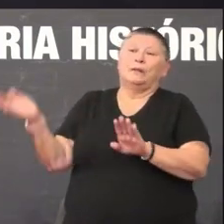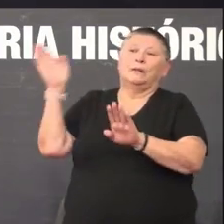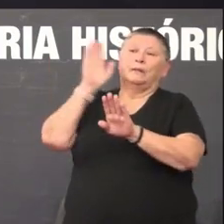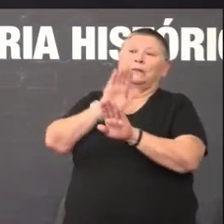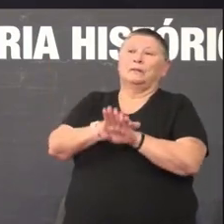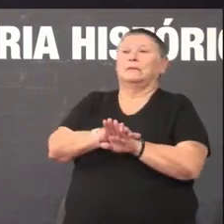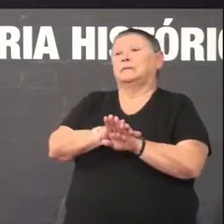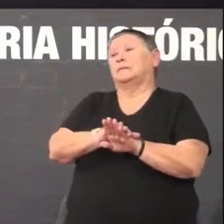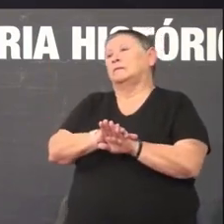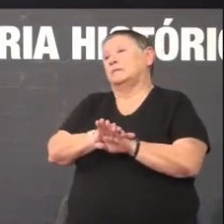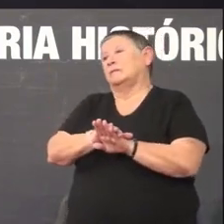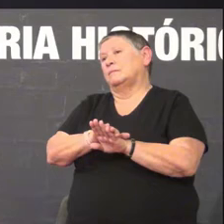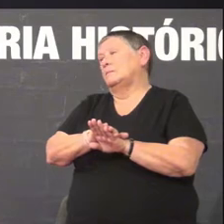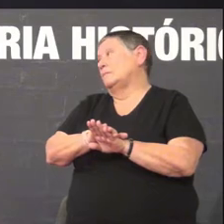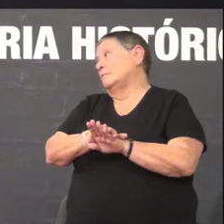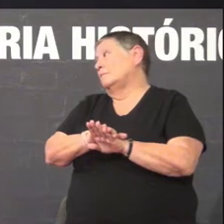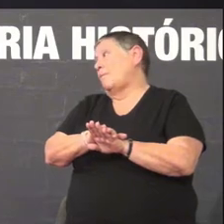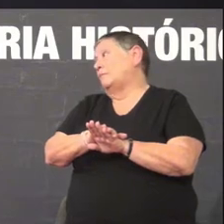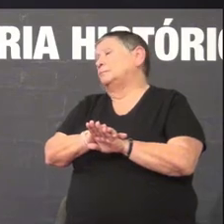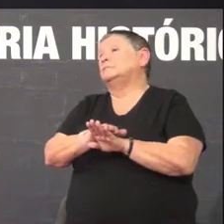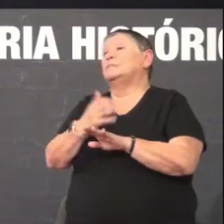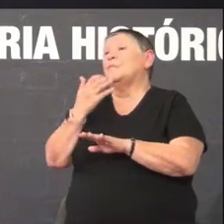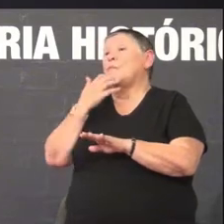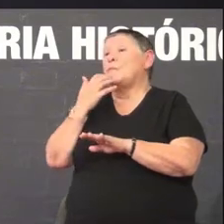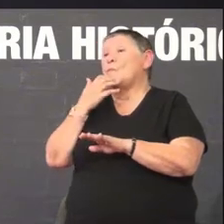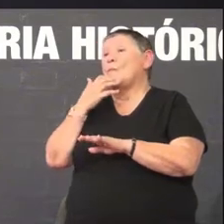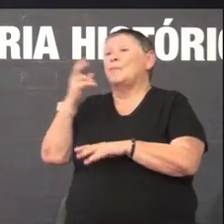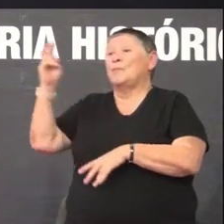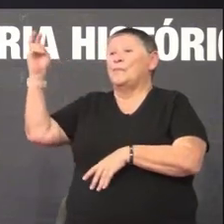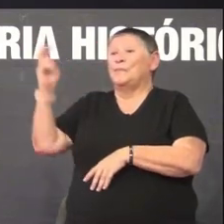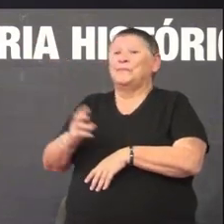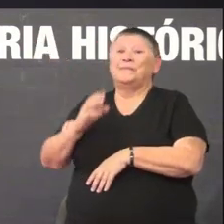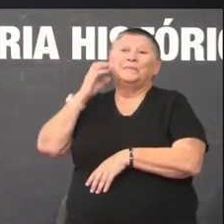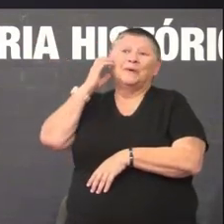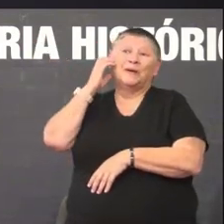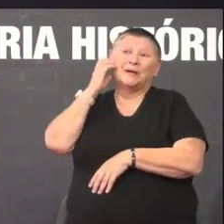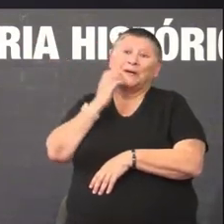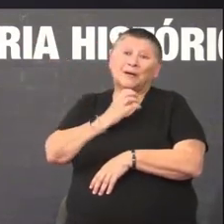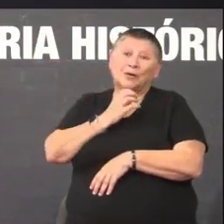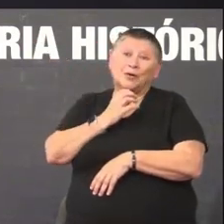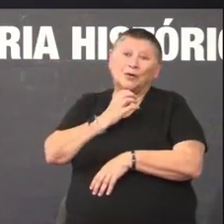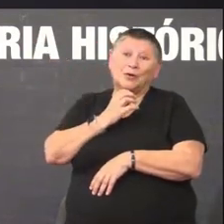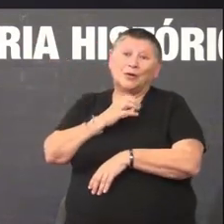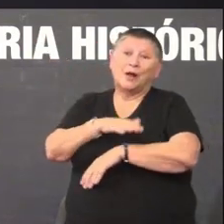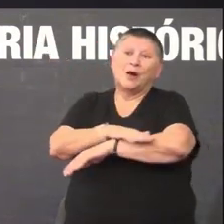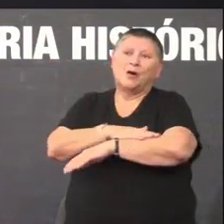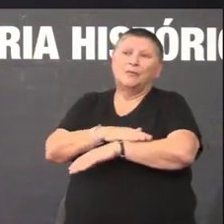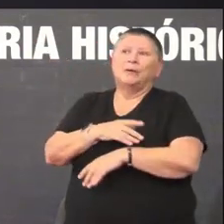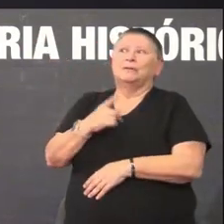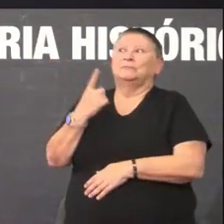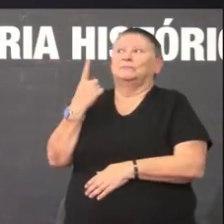lo tapan. Cuando llega Rajoy al gobierno, pasa algo